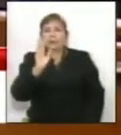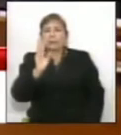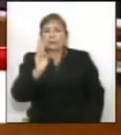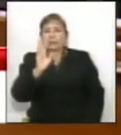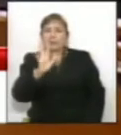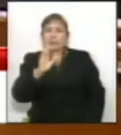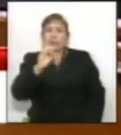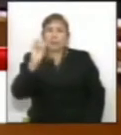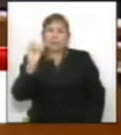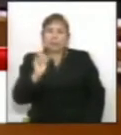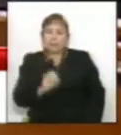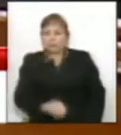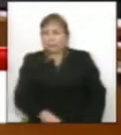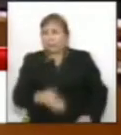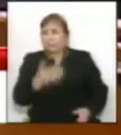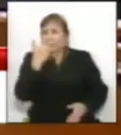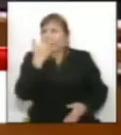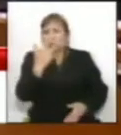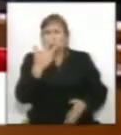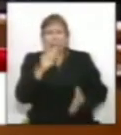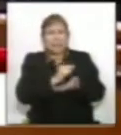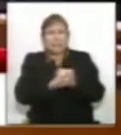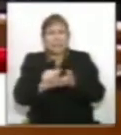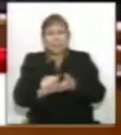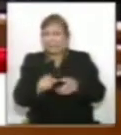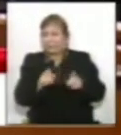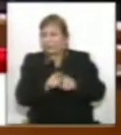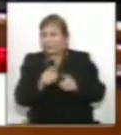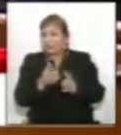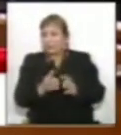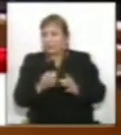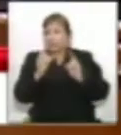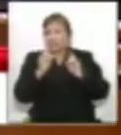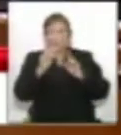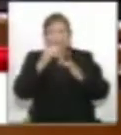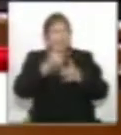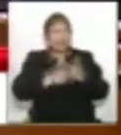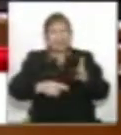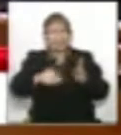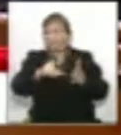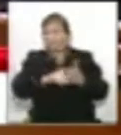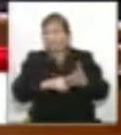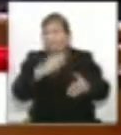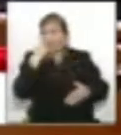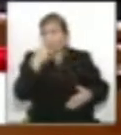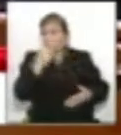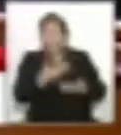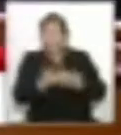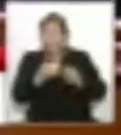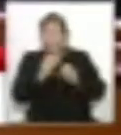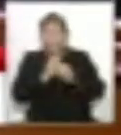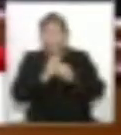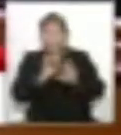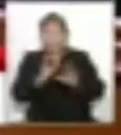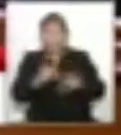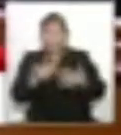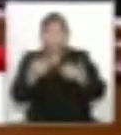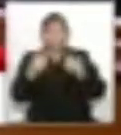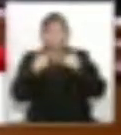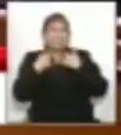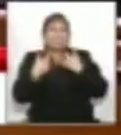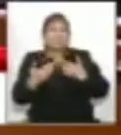32,75%. Por 3 meses consecutivos, el impacto negativo se ha visto reflejado en la pérdida de